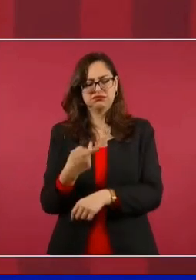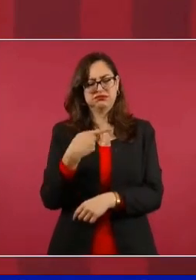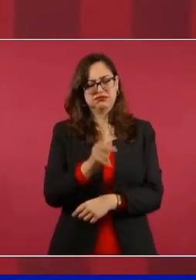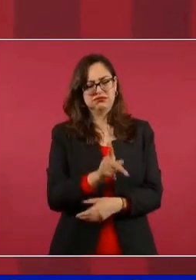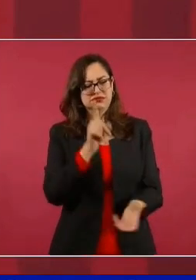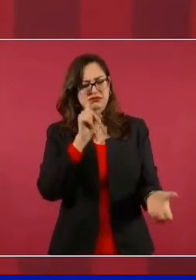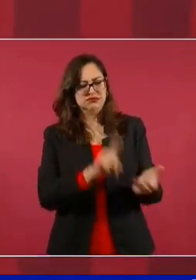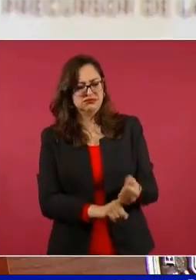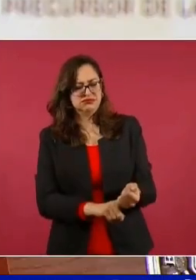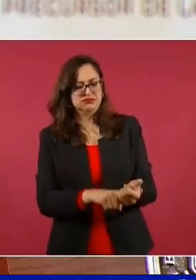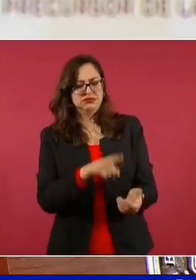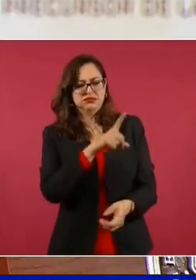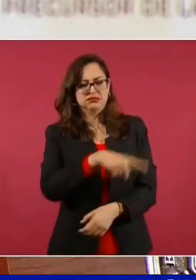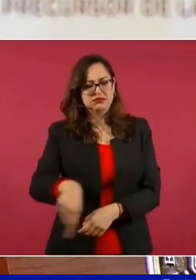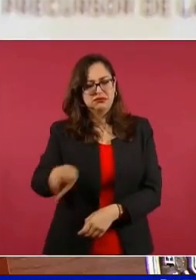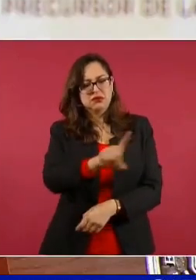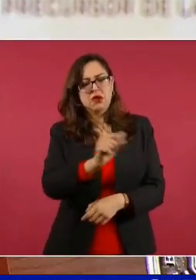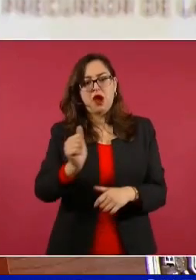del conflicto.